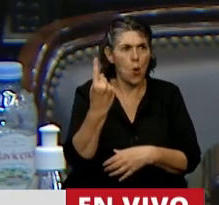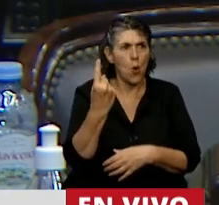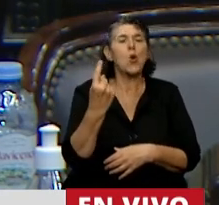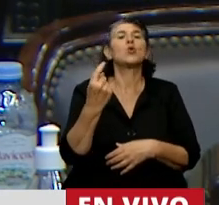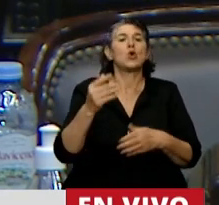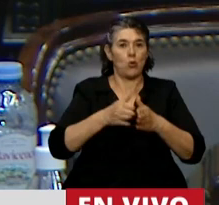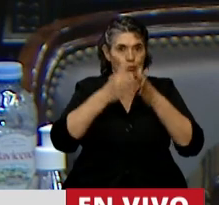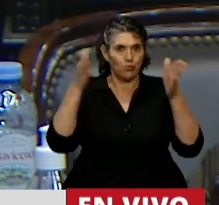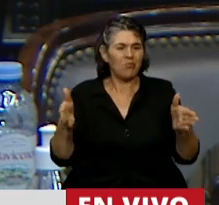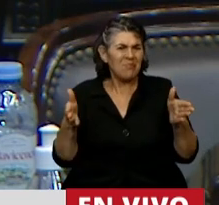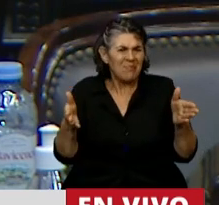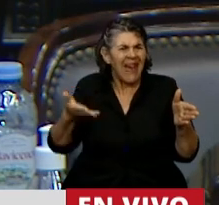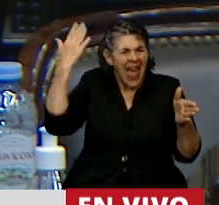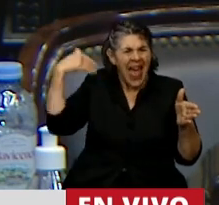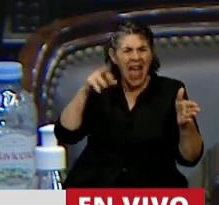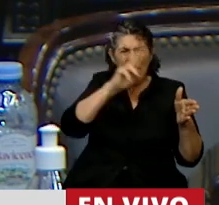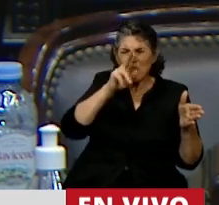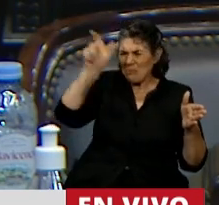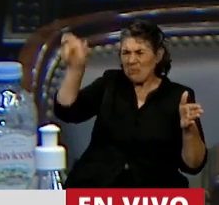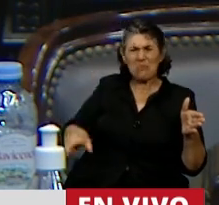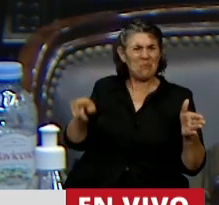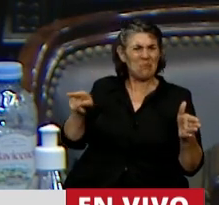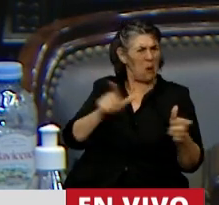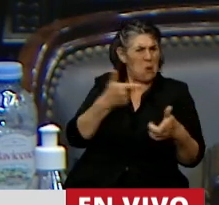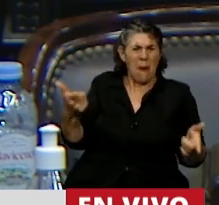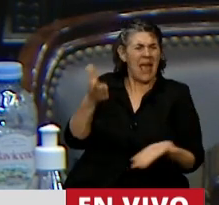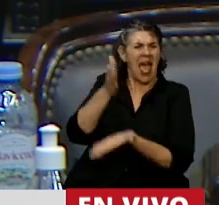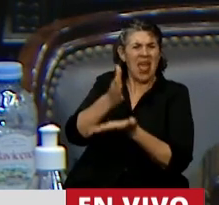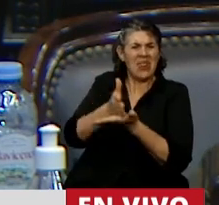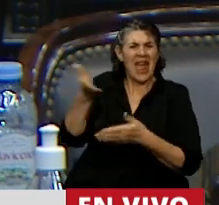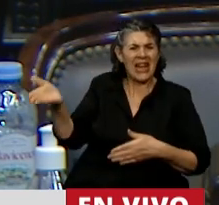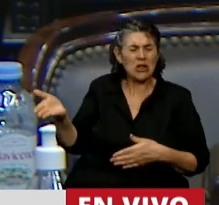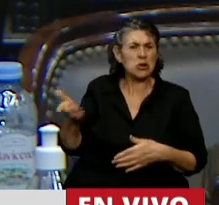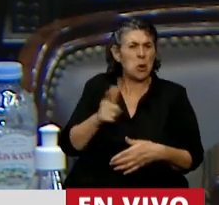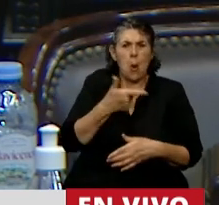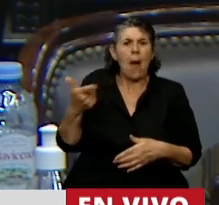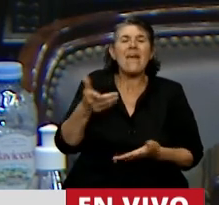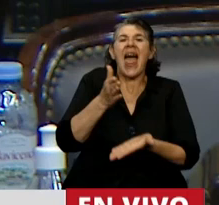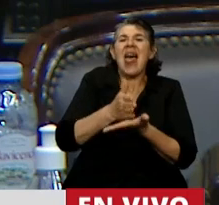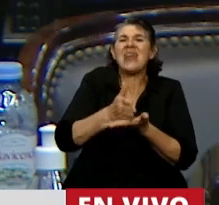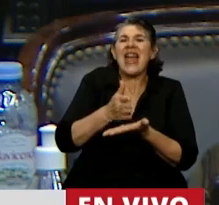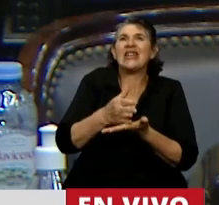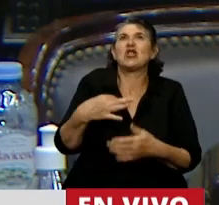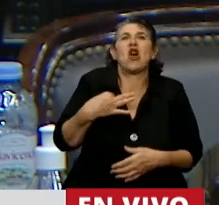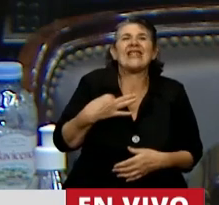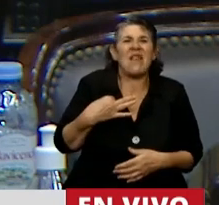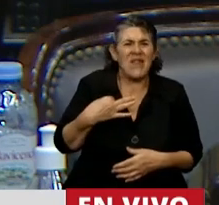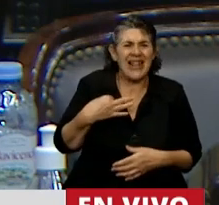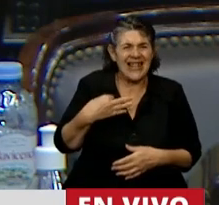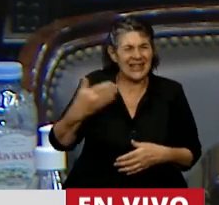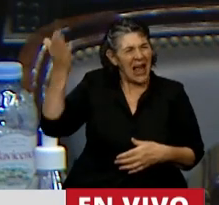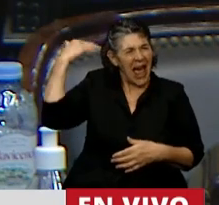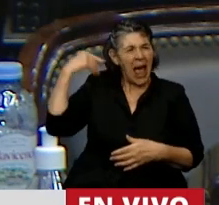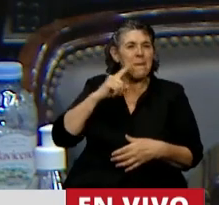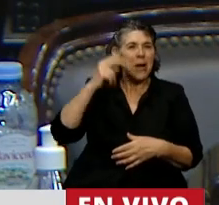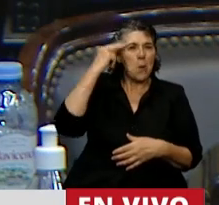mujer prácticamente no era siquiera considerada sujeto de derecho, no tenía derechos civiles prácticamente, no tenía definitivamente